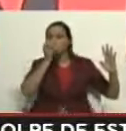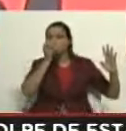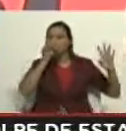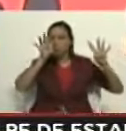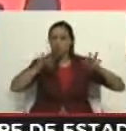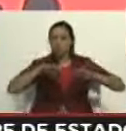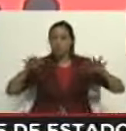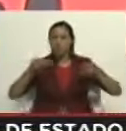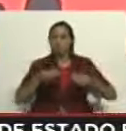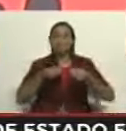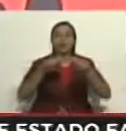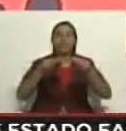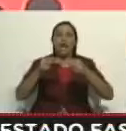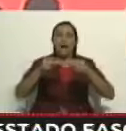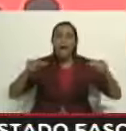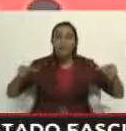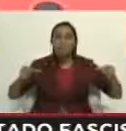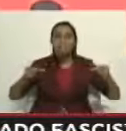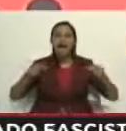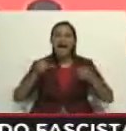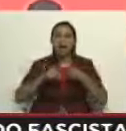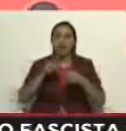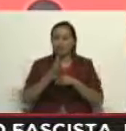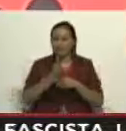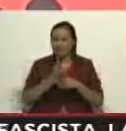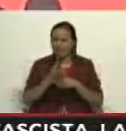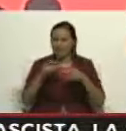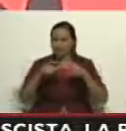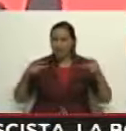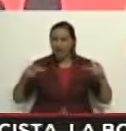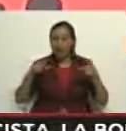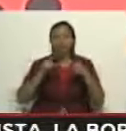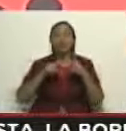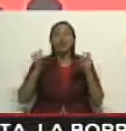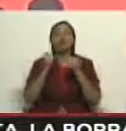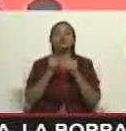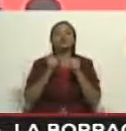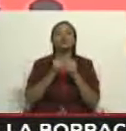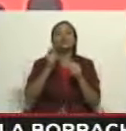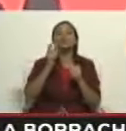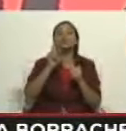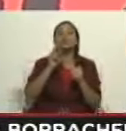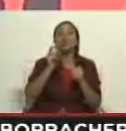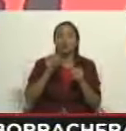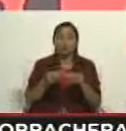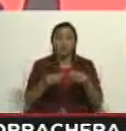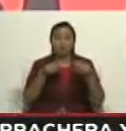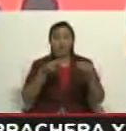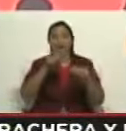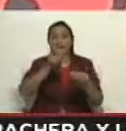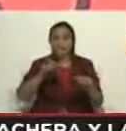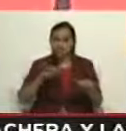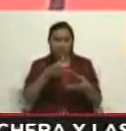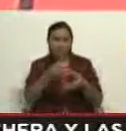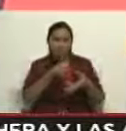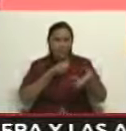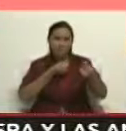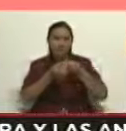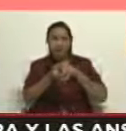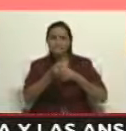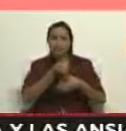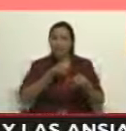unos tubitos, unas cositas así para que el pueblo no estuviera sin nada y